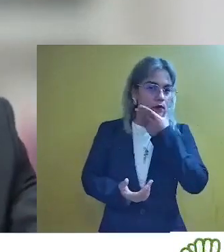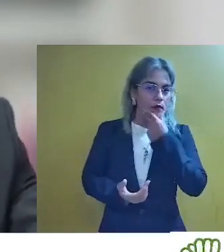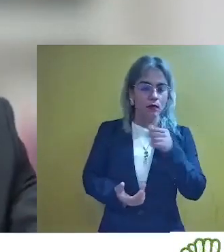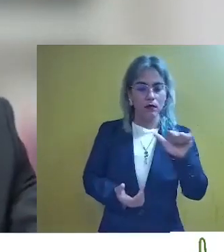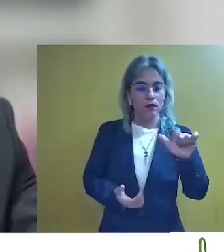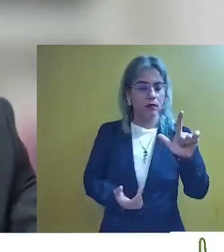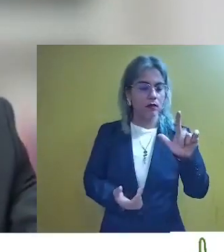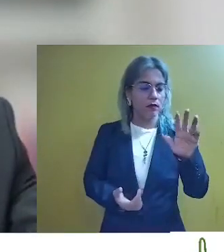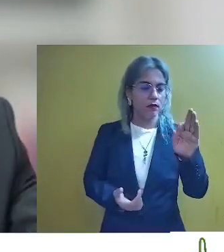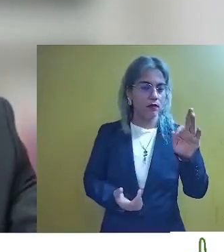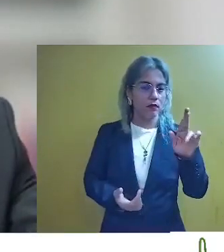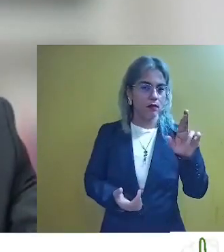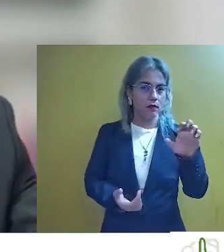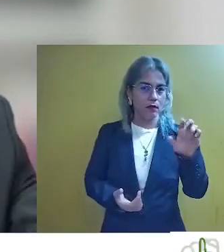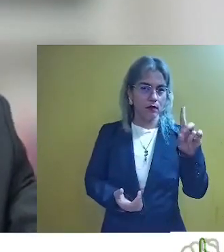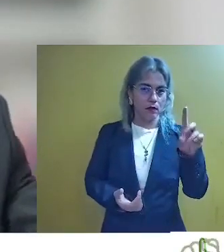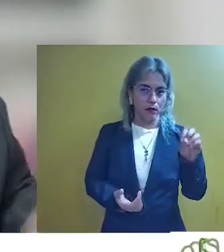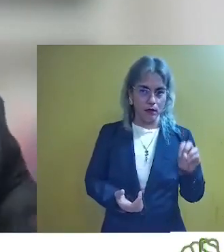al partido Morena.